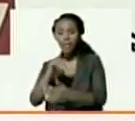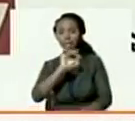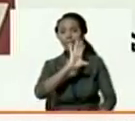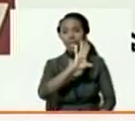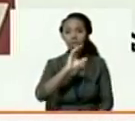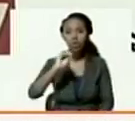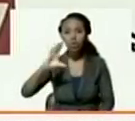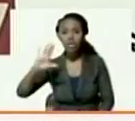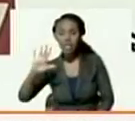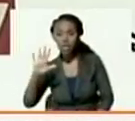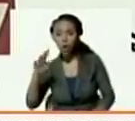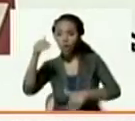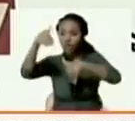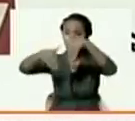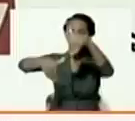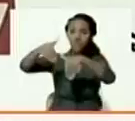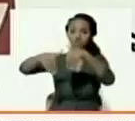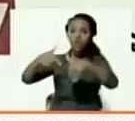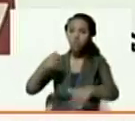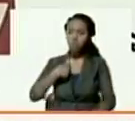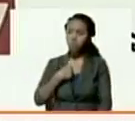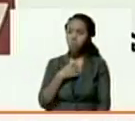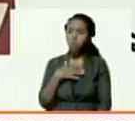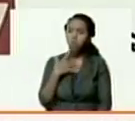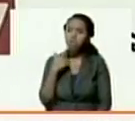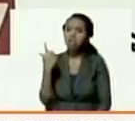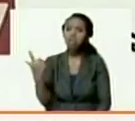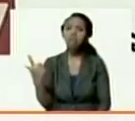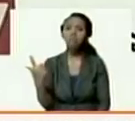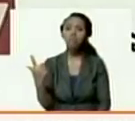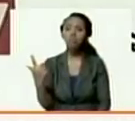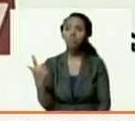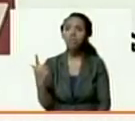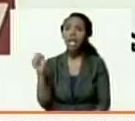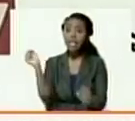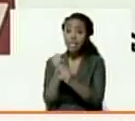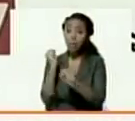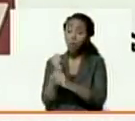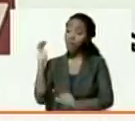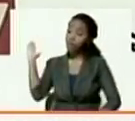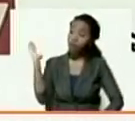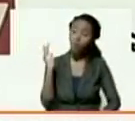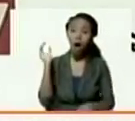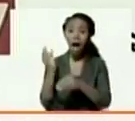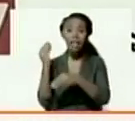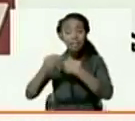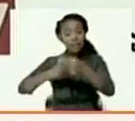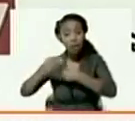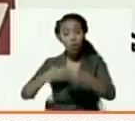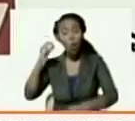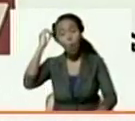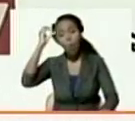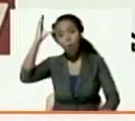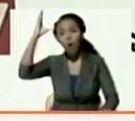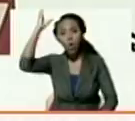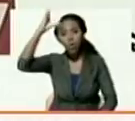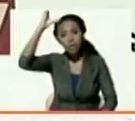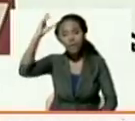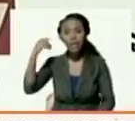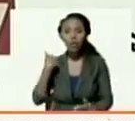10.358.505 votantes. Yo puedo decir que ese trabajo lo venimos haciendo a conciencia. Puedo decirte inclusive